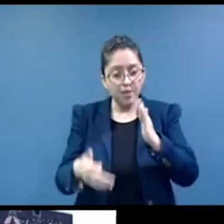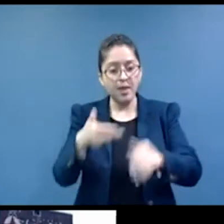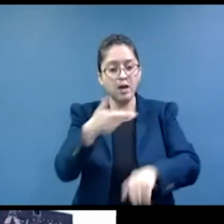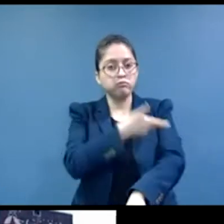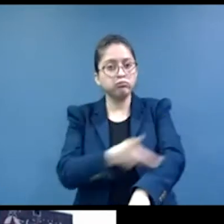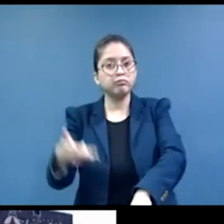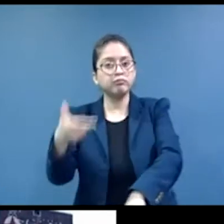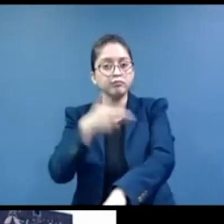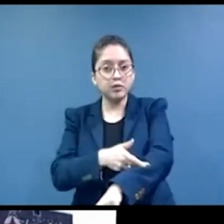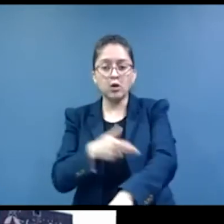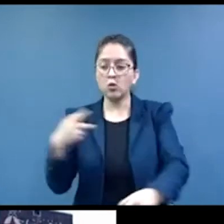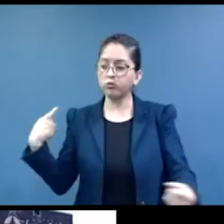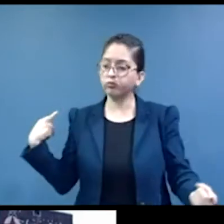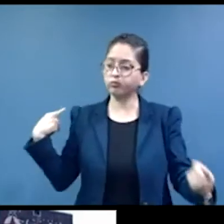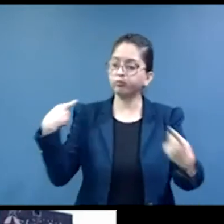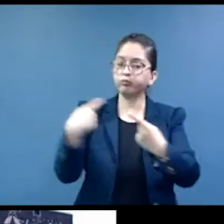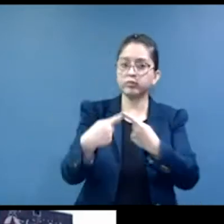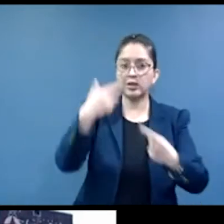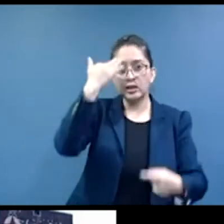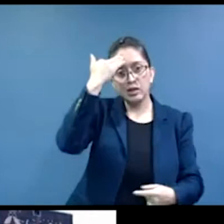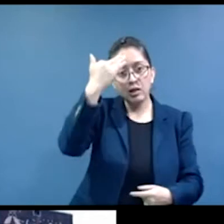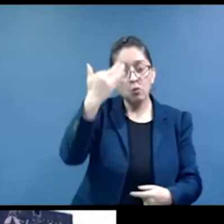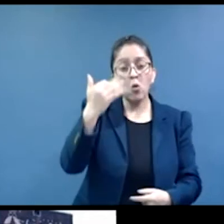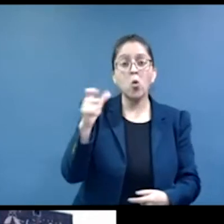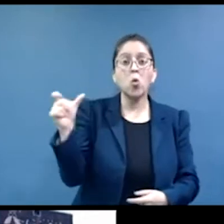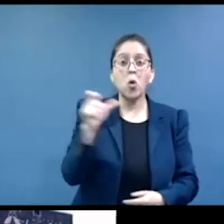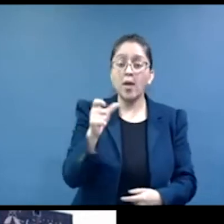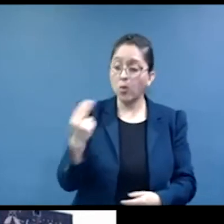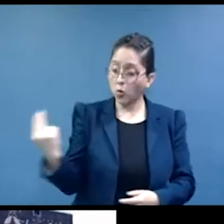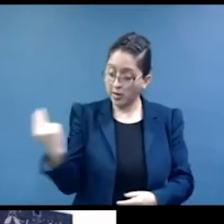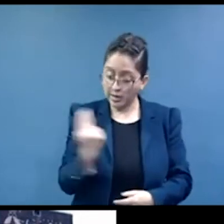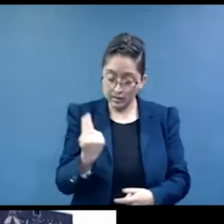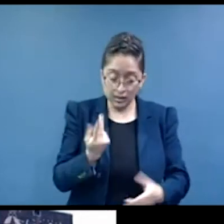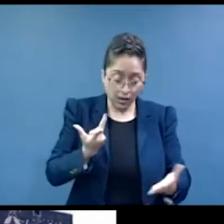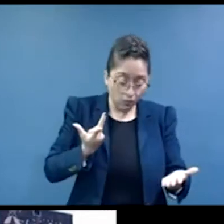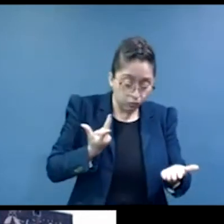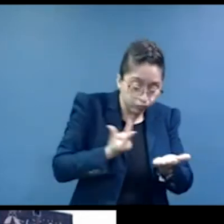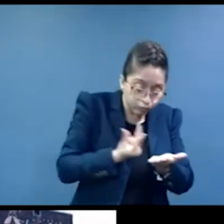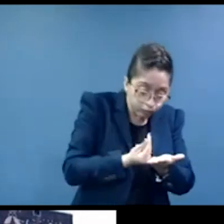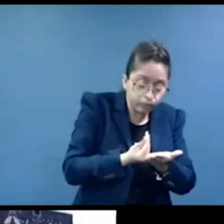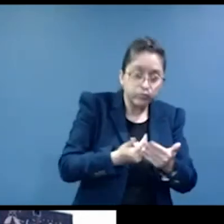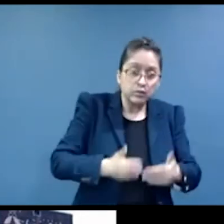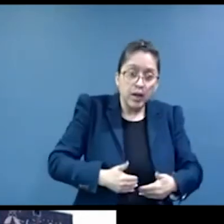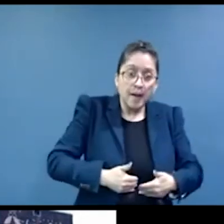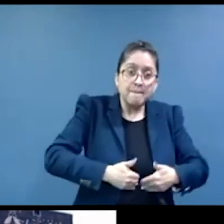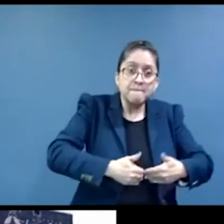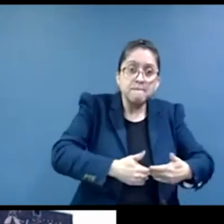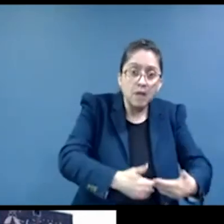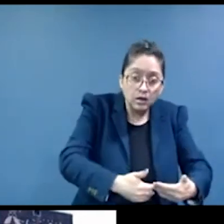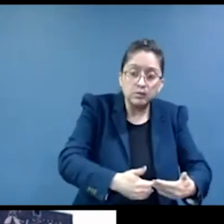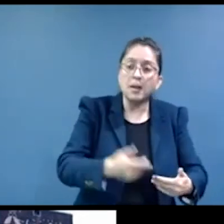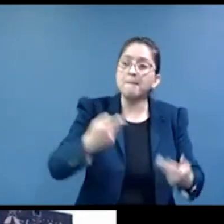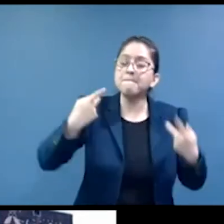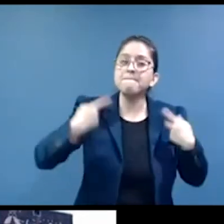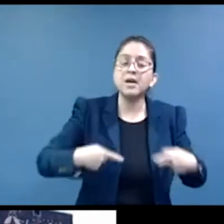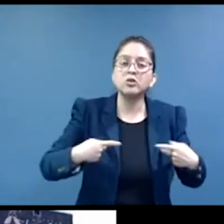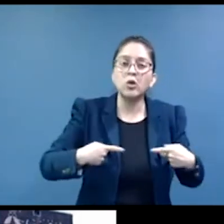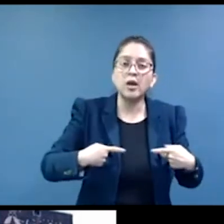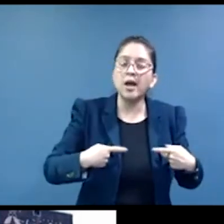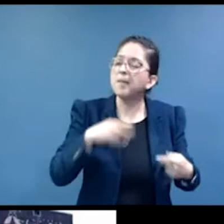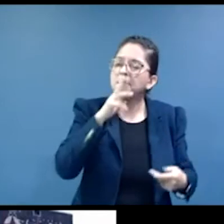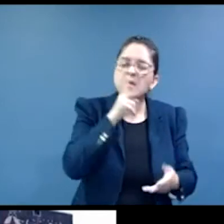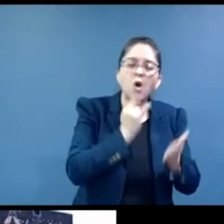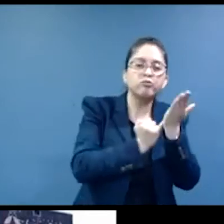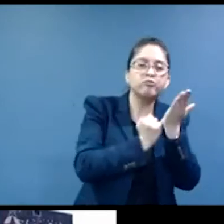que la reproducción asistida es un hecho, ¿no? Las personas están acudiendo a estas técnicas, están acudiendo a